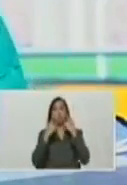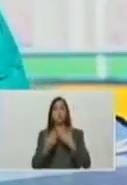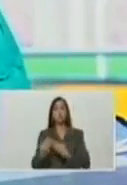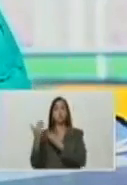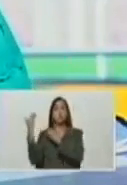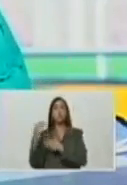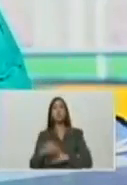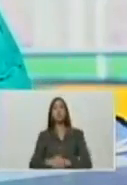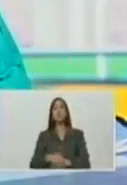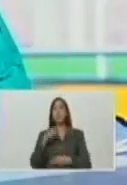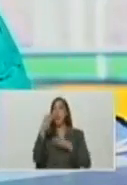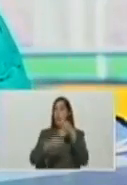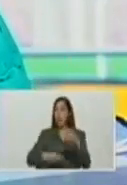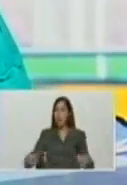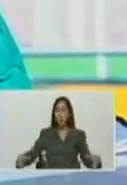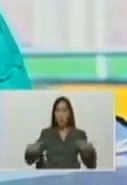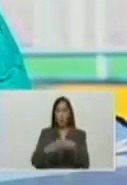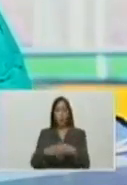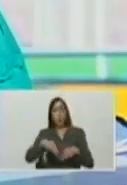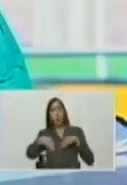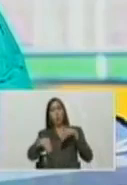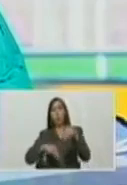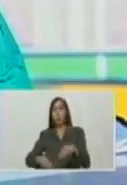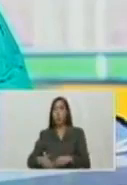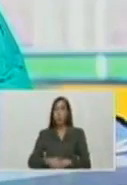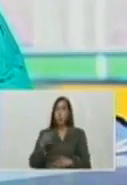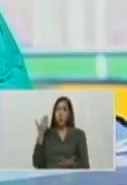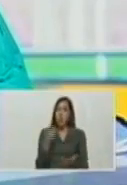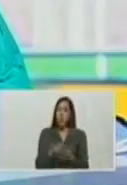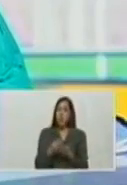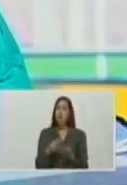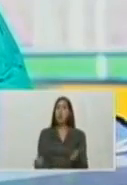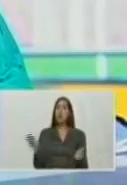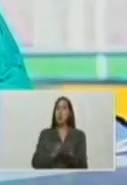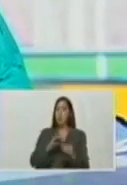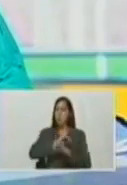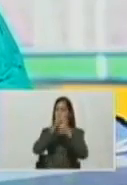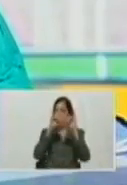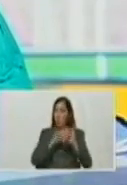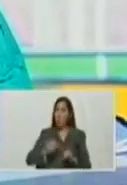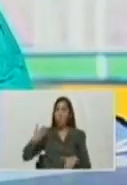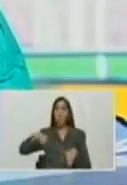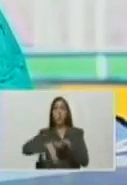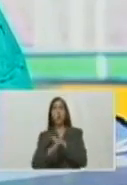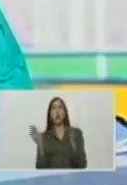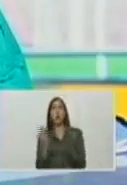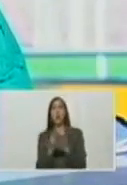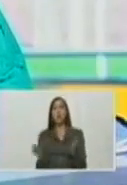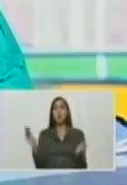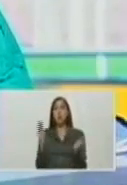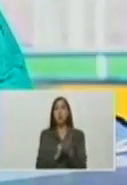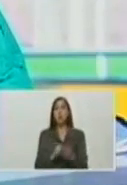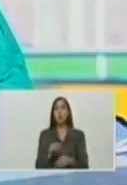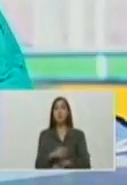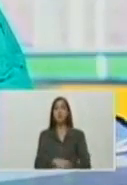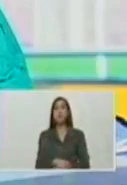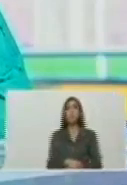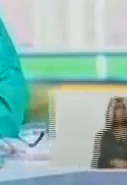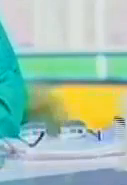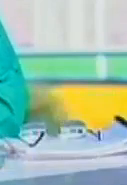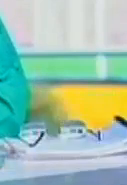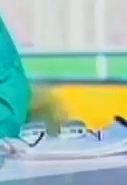de producción con testimonio del regreso feliz a clases presenciales en Venezuela.